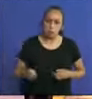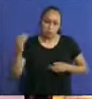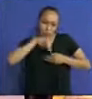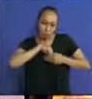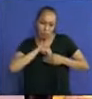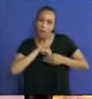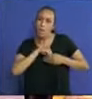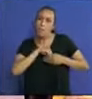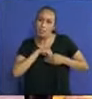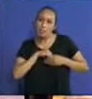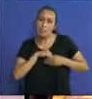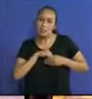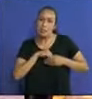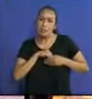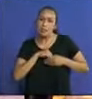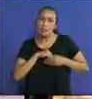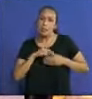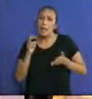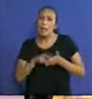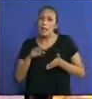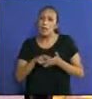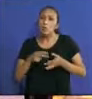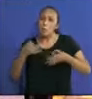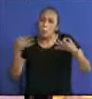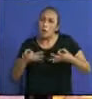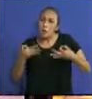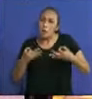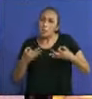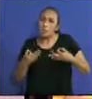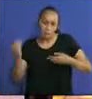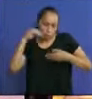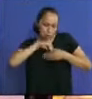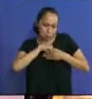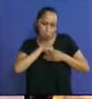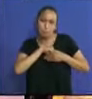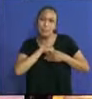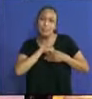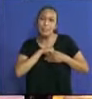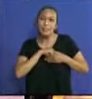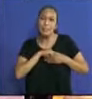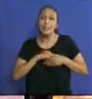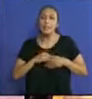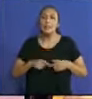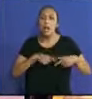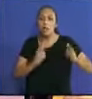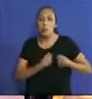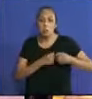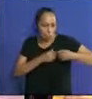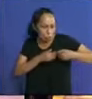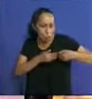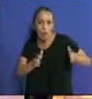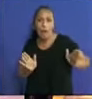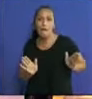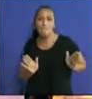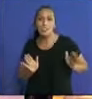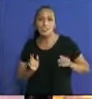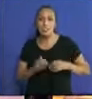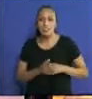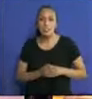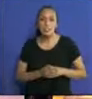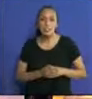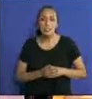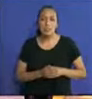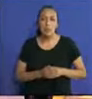a esa gran alegría para todo el pueblo. Dios es también nuestro hermano, el hombre Jesús